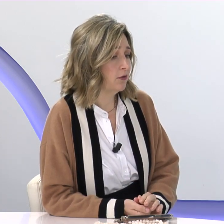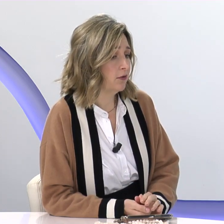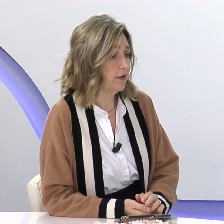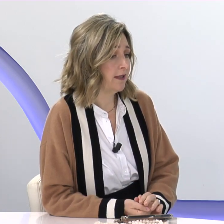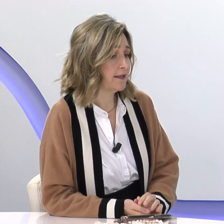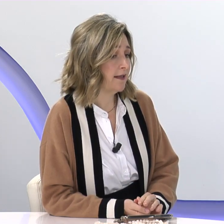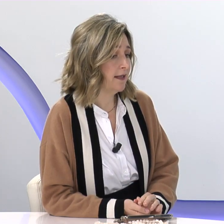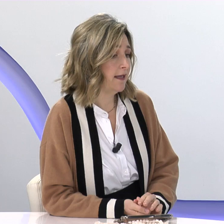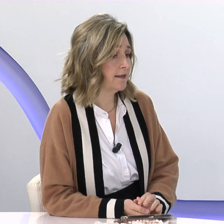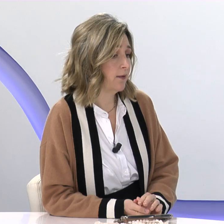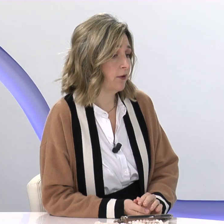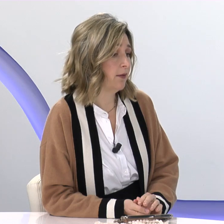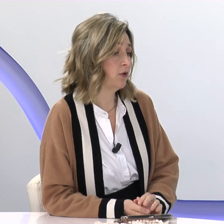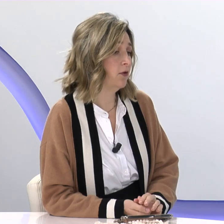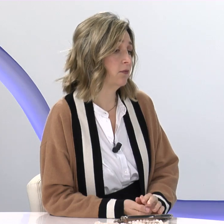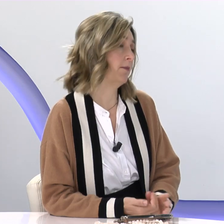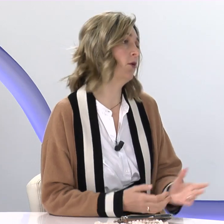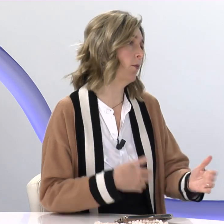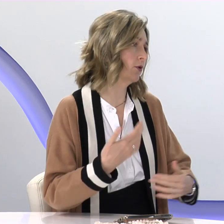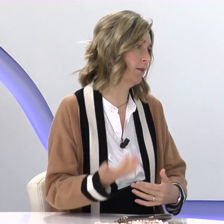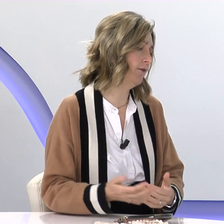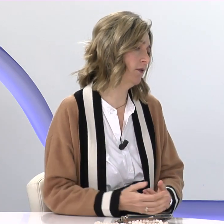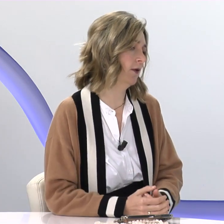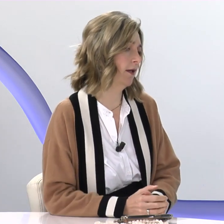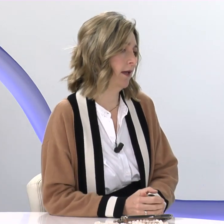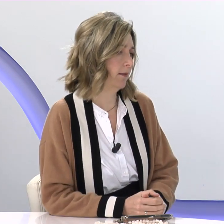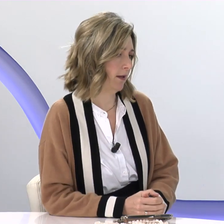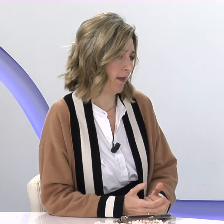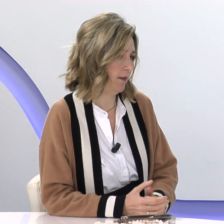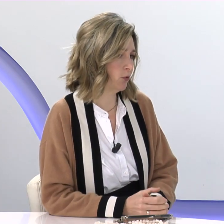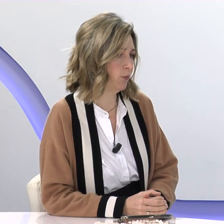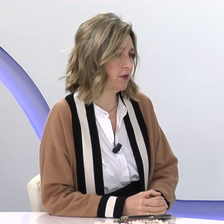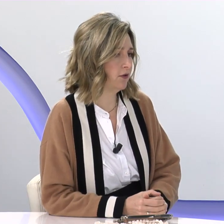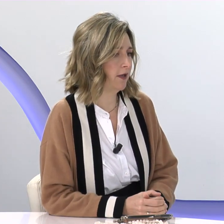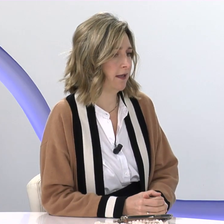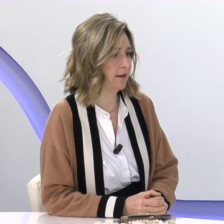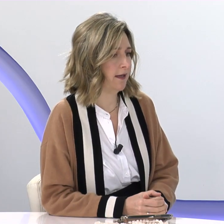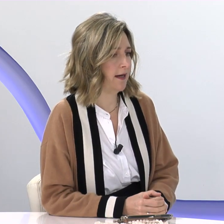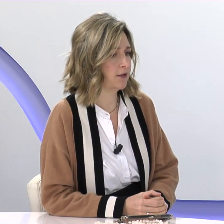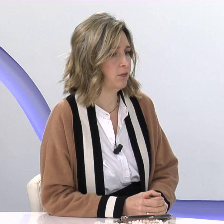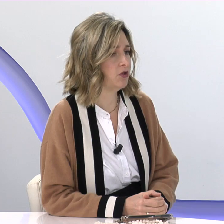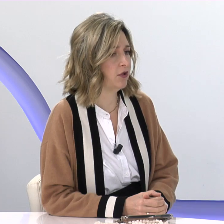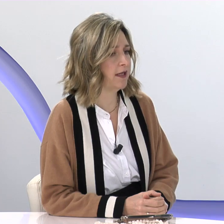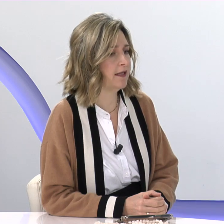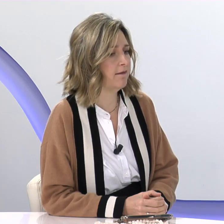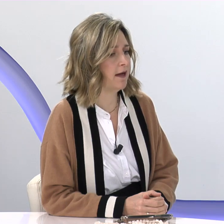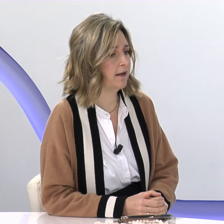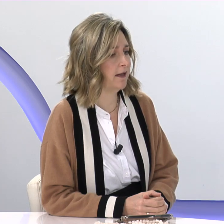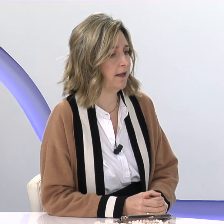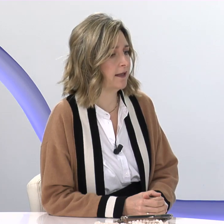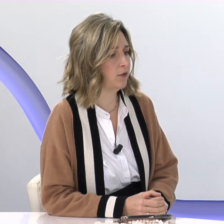lo lo interesante es que bueno hemos tenido también lo hemos puesto de manifiesto en en Madrid por supuesto en en las comisiones que